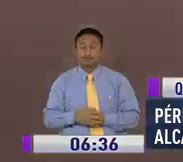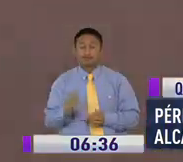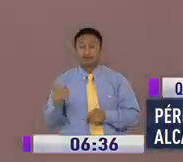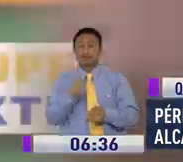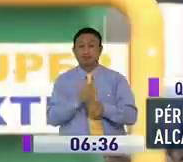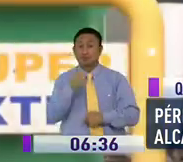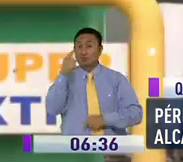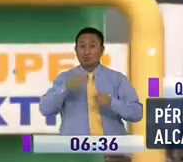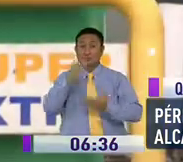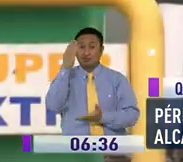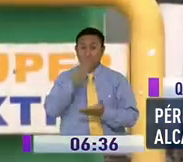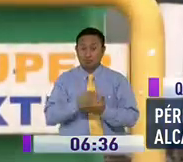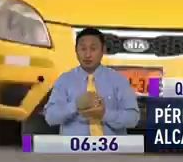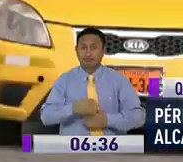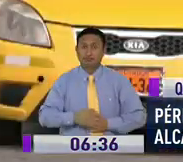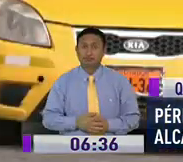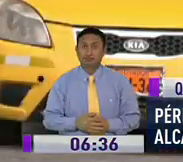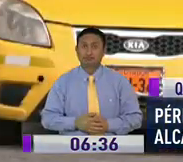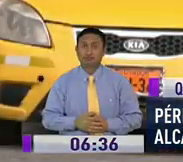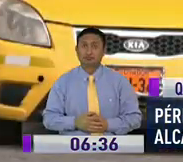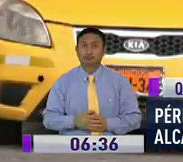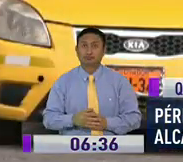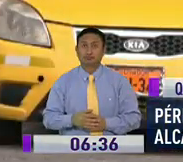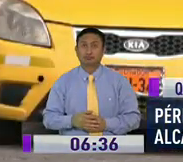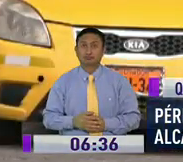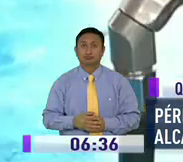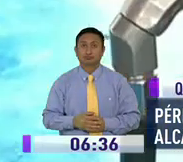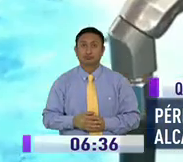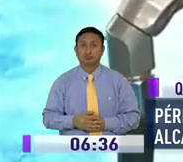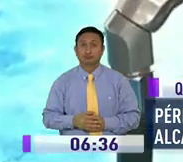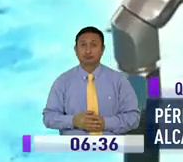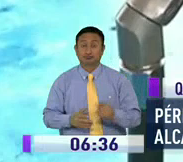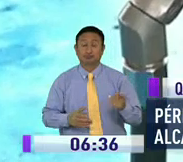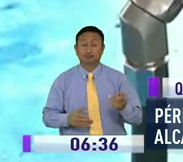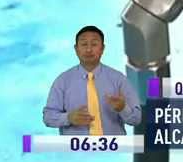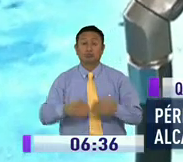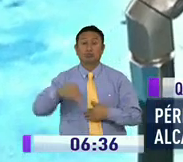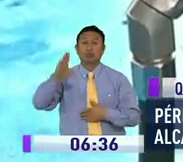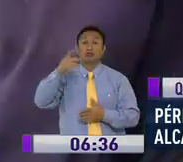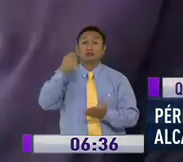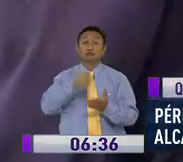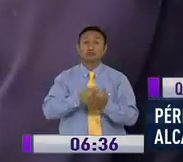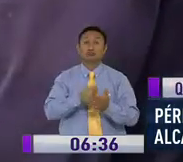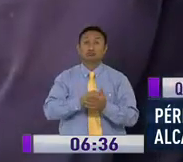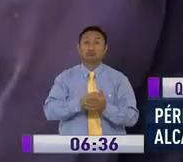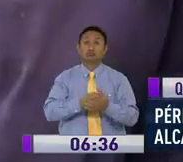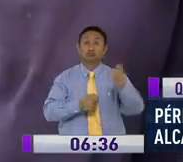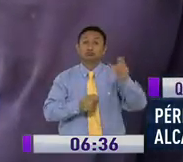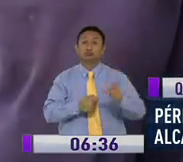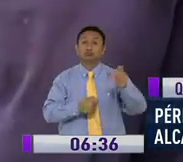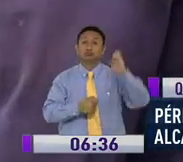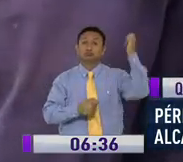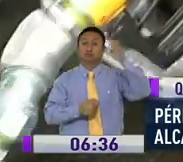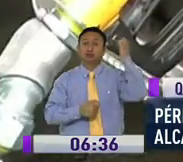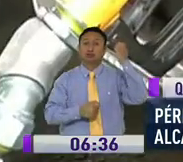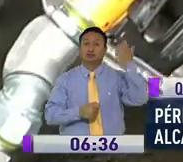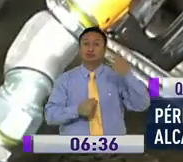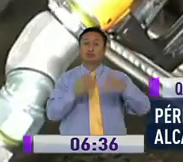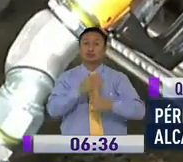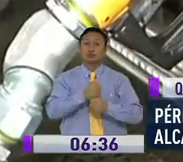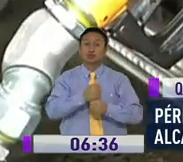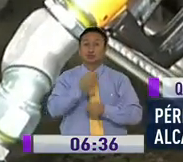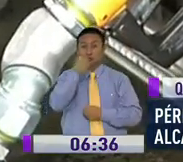no pueden suspender sus actividades. Siendo los principales consumidores al momento, el personal de emergencia,